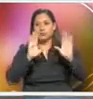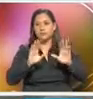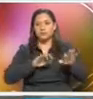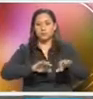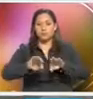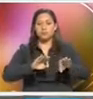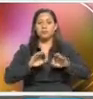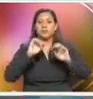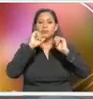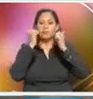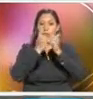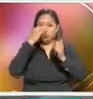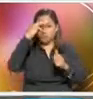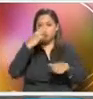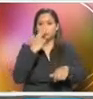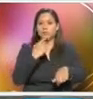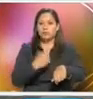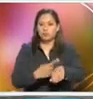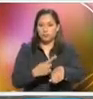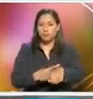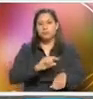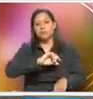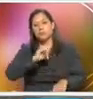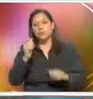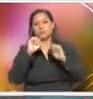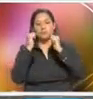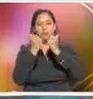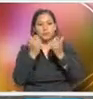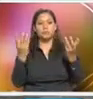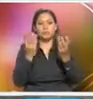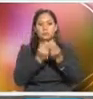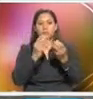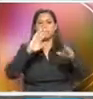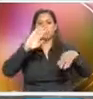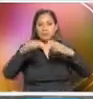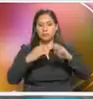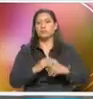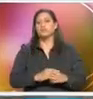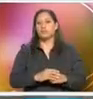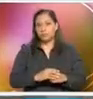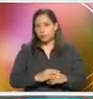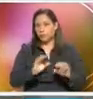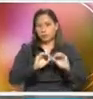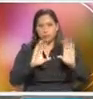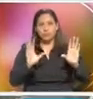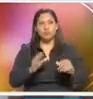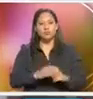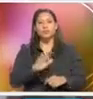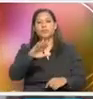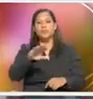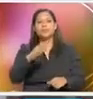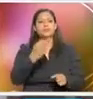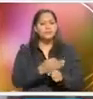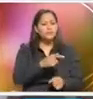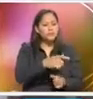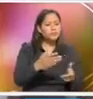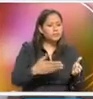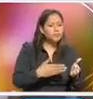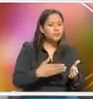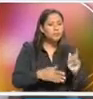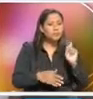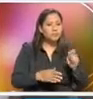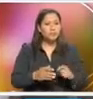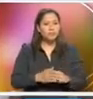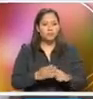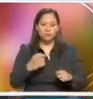labor que hace la Asociación Mexicana de Diabetes en conjunto con otras asociaciones a nivel mundial, ¿no? Sí. Claro Exacto. está. Sí. Oye, ¿qué estás haciendo, chef? A ver, cuéntame.